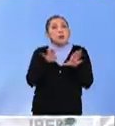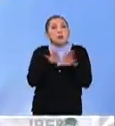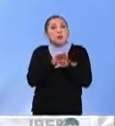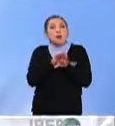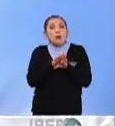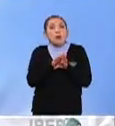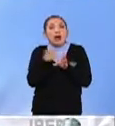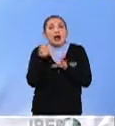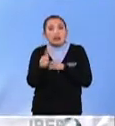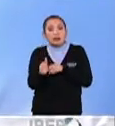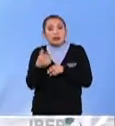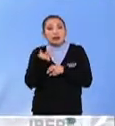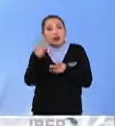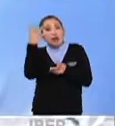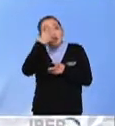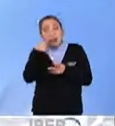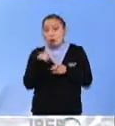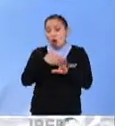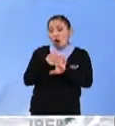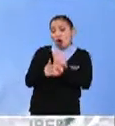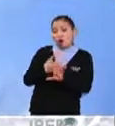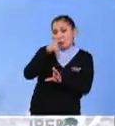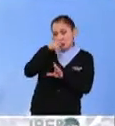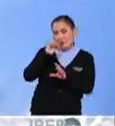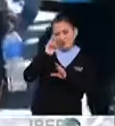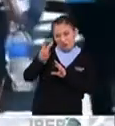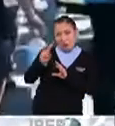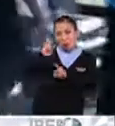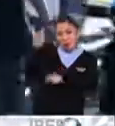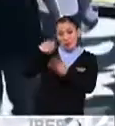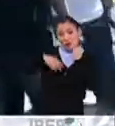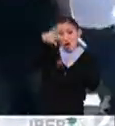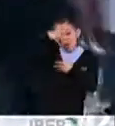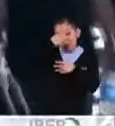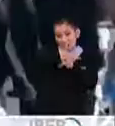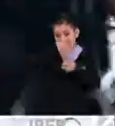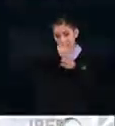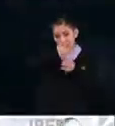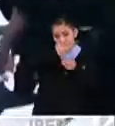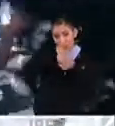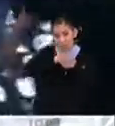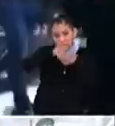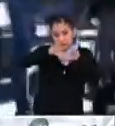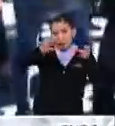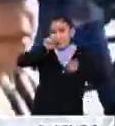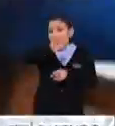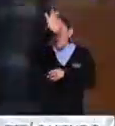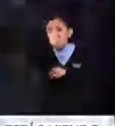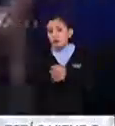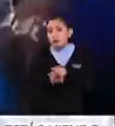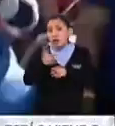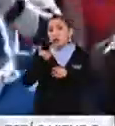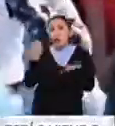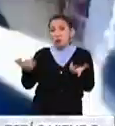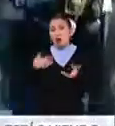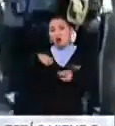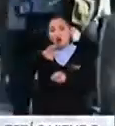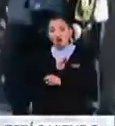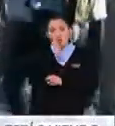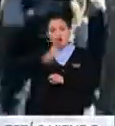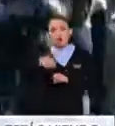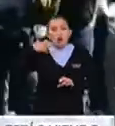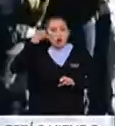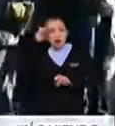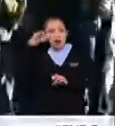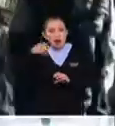esa situación porque eso genera violencia. Hemos visto que desde que llegó Trump a Estados Unidos ha crecido 20% los crímenes de odio